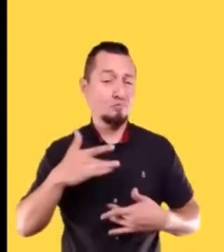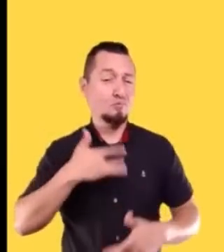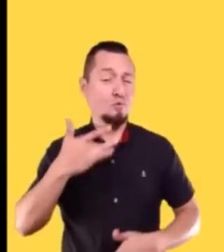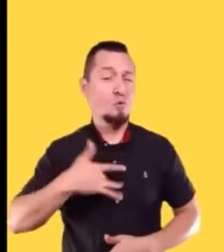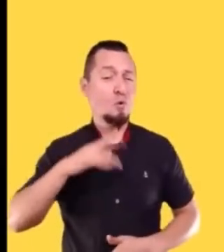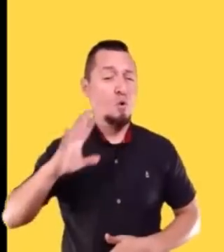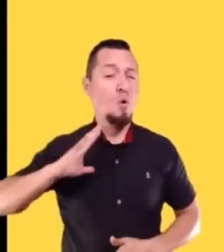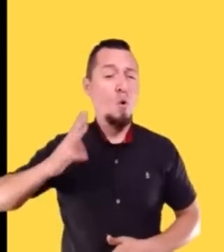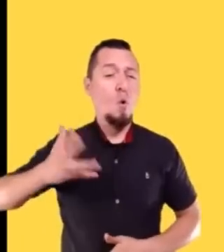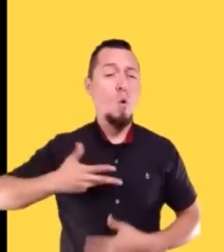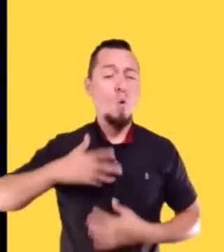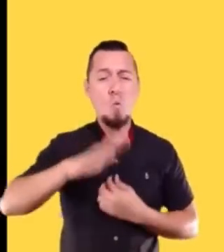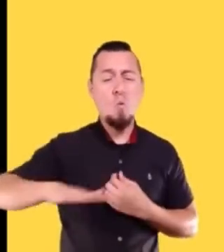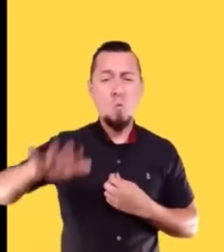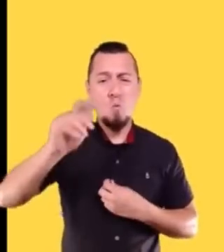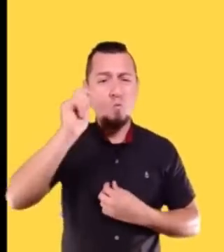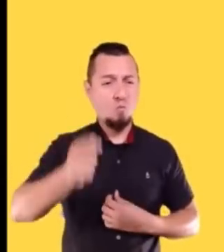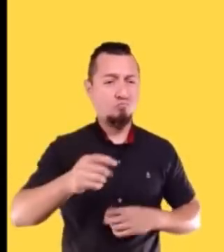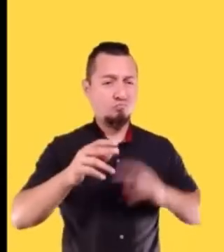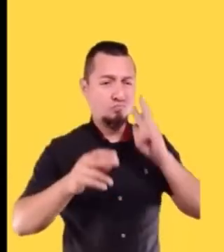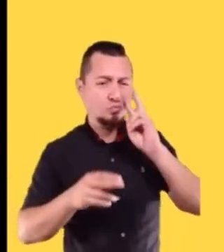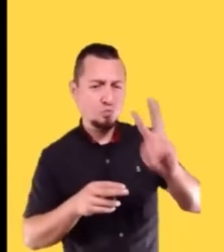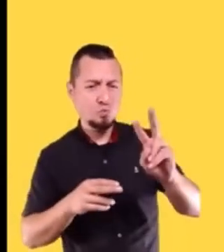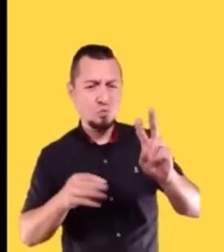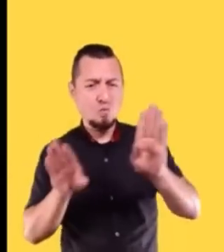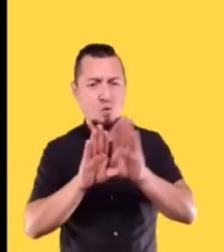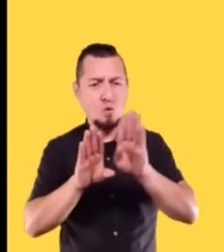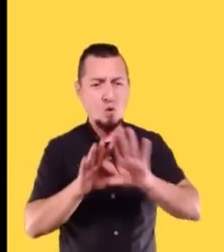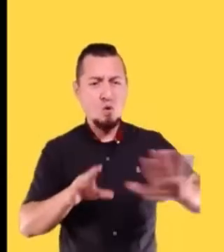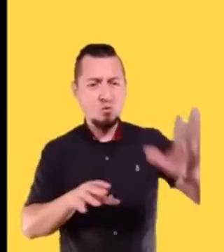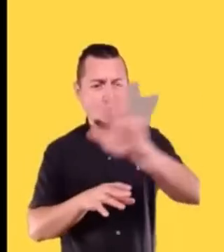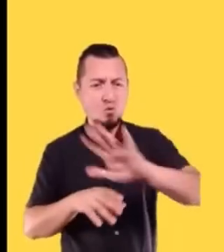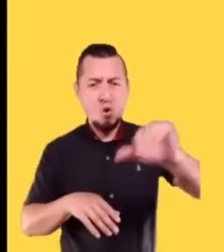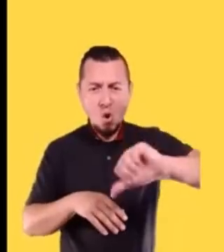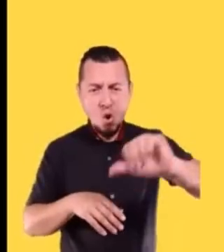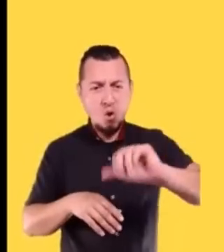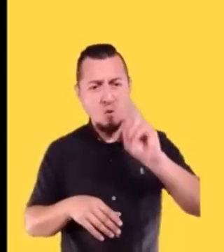porque se ha ido incrementando su uso extremadamente. Hoy pueden ir a